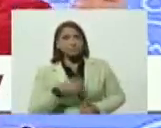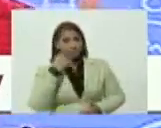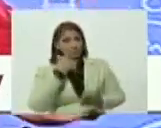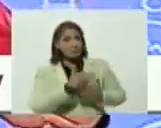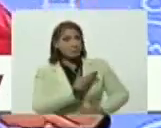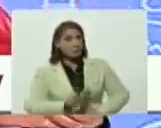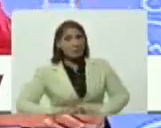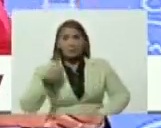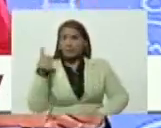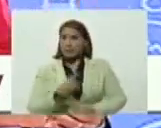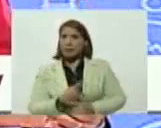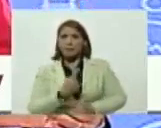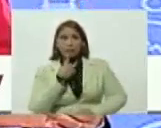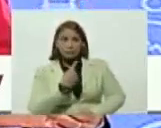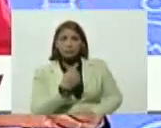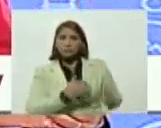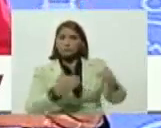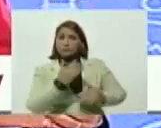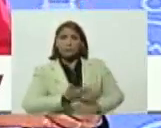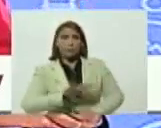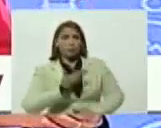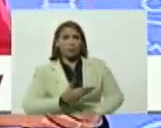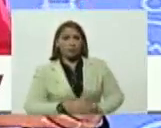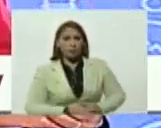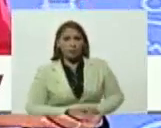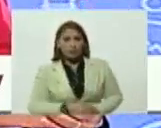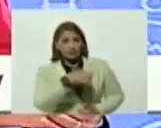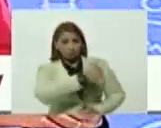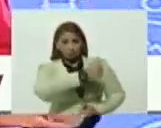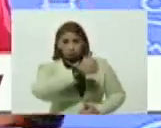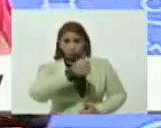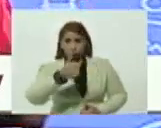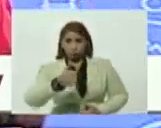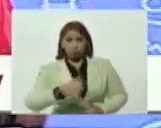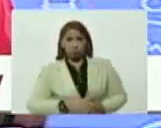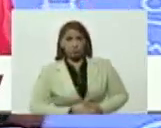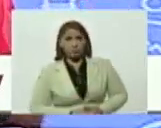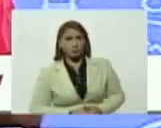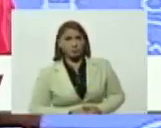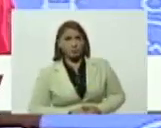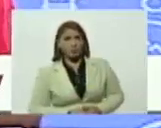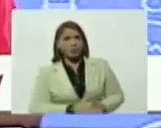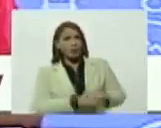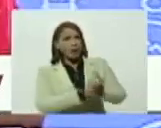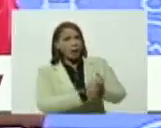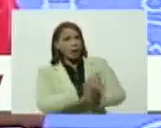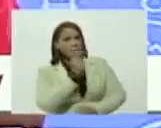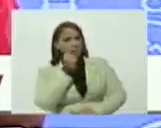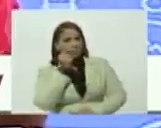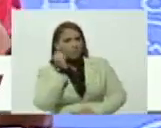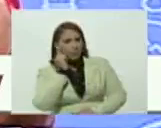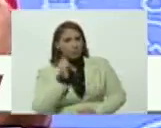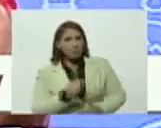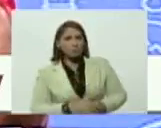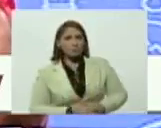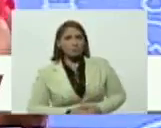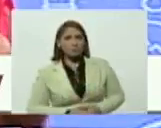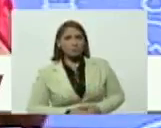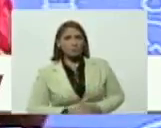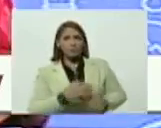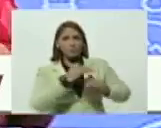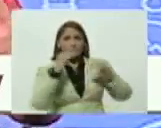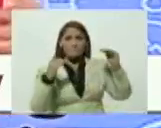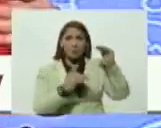y ahí hay que resaltar lo siguiente, es que cada uno de esos compañeros y compañeras menores de